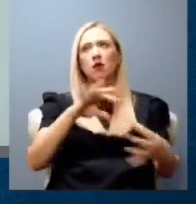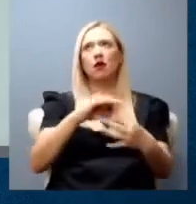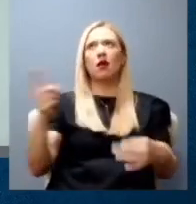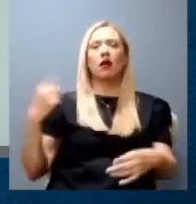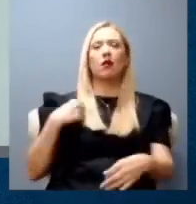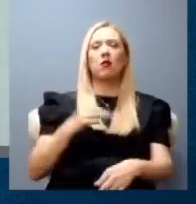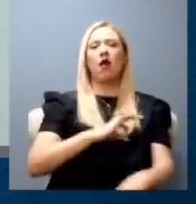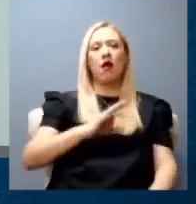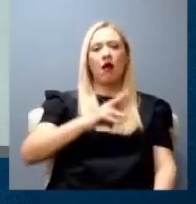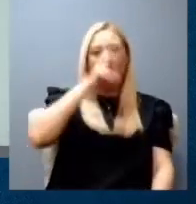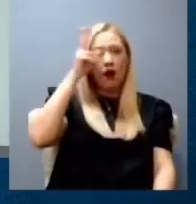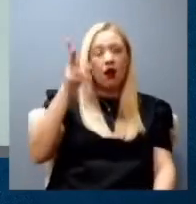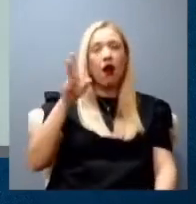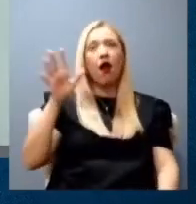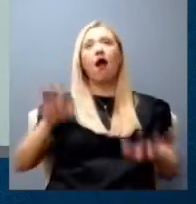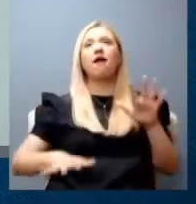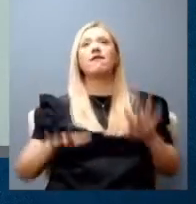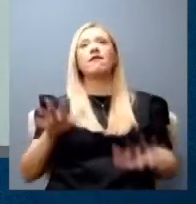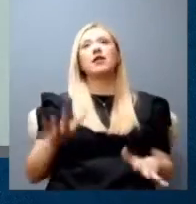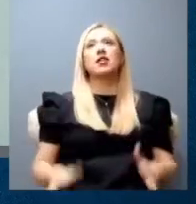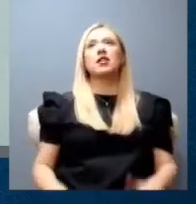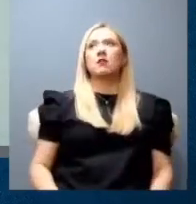delito. A veces lo hacen también con